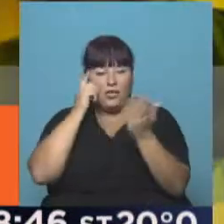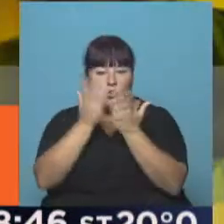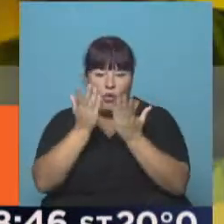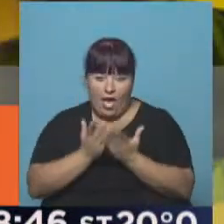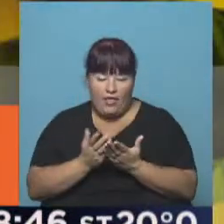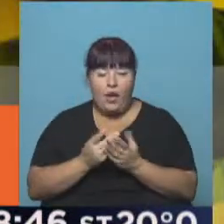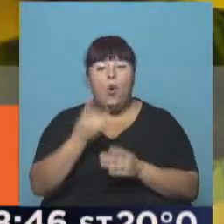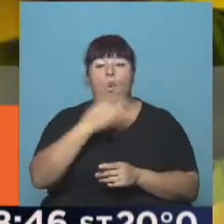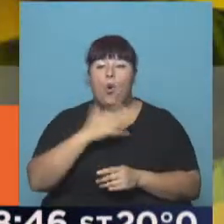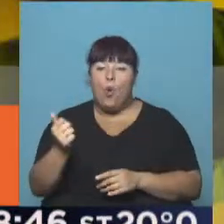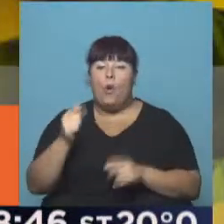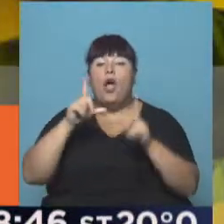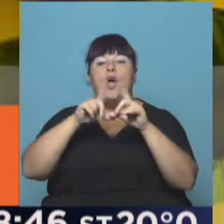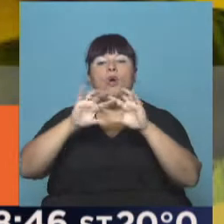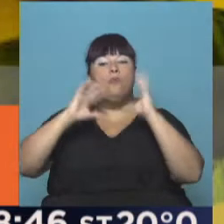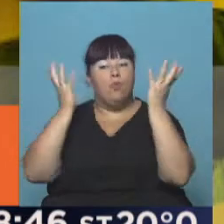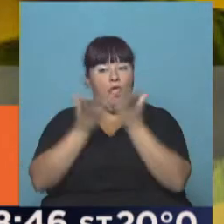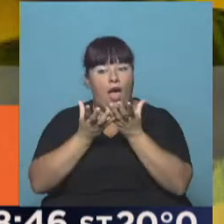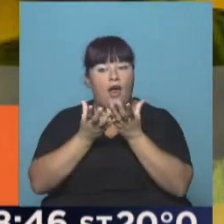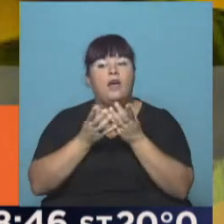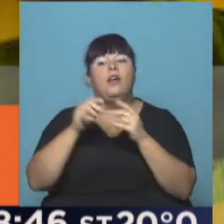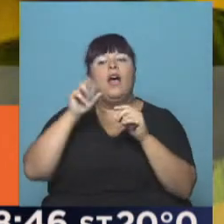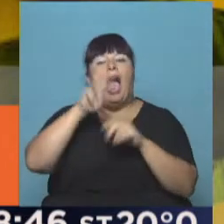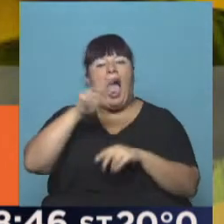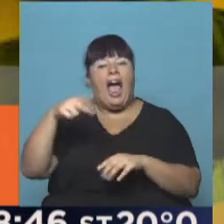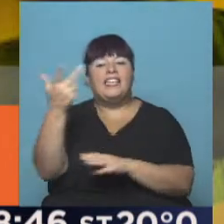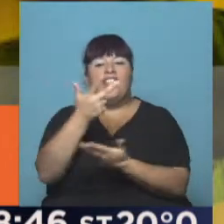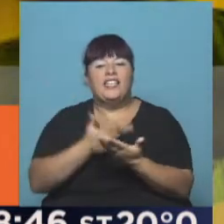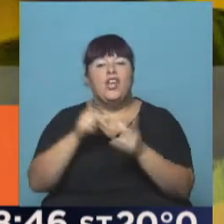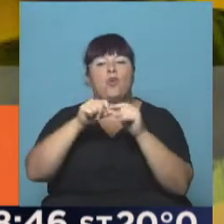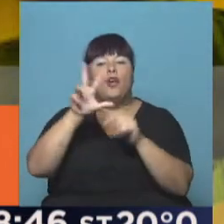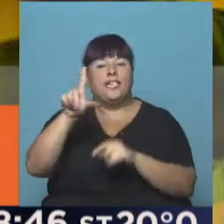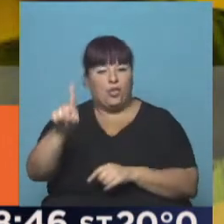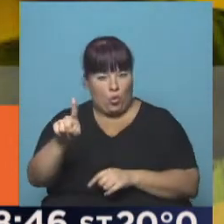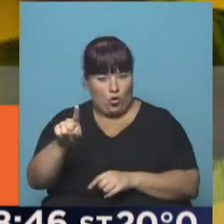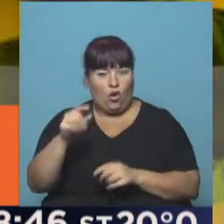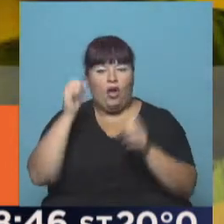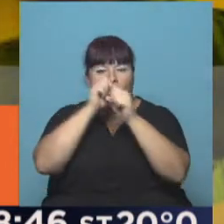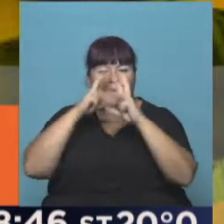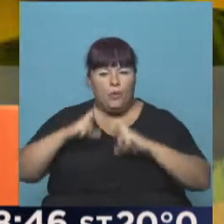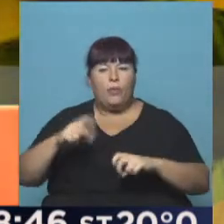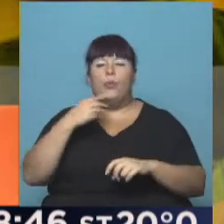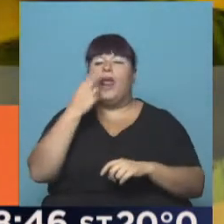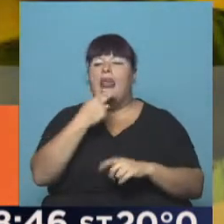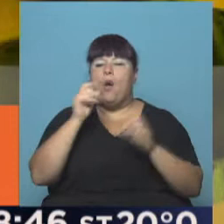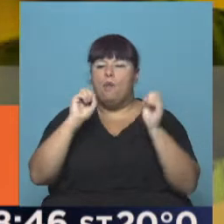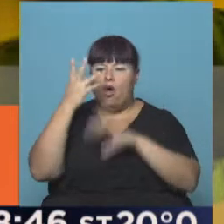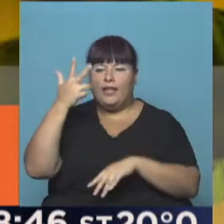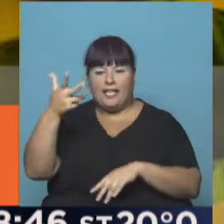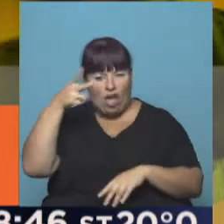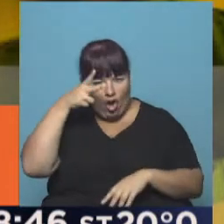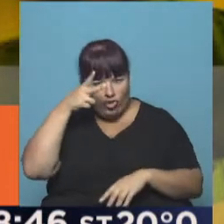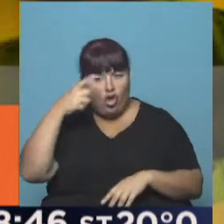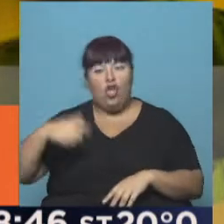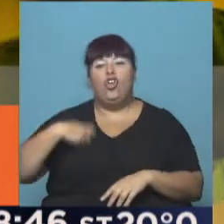evaluadas, la UBA figura a nivel mundial con arte y diseño en el puesto 31, antropología y lenguas modernas en el